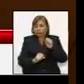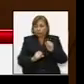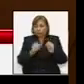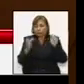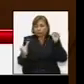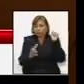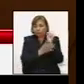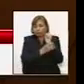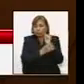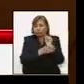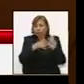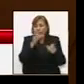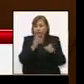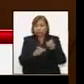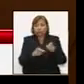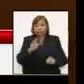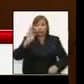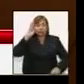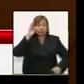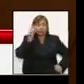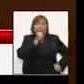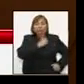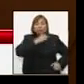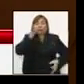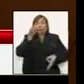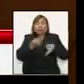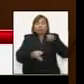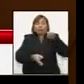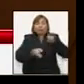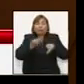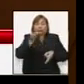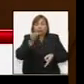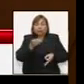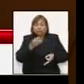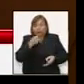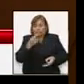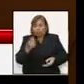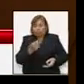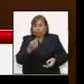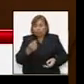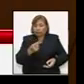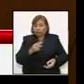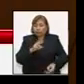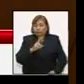persona. La policía judicial solamente hace detenciones requisitoriadas.